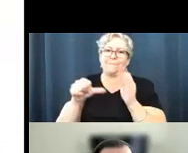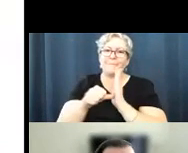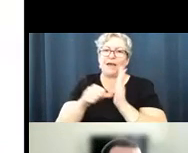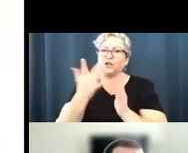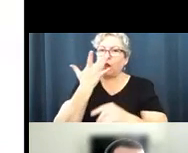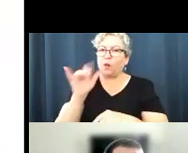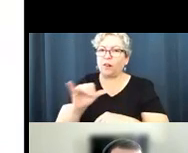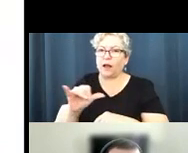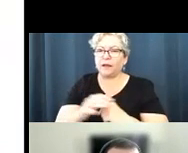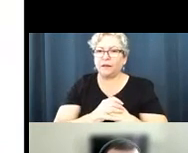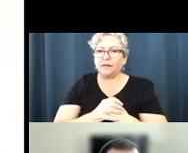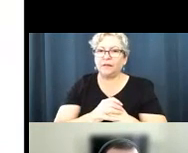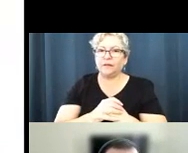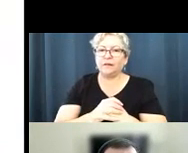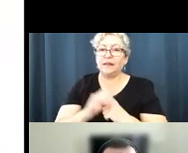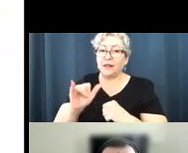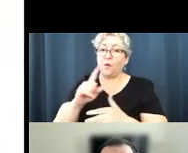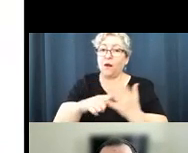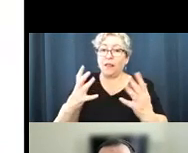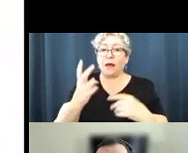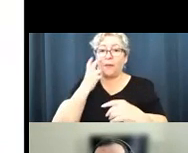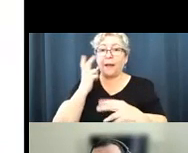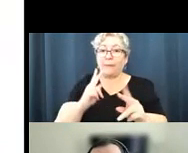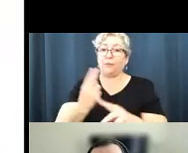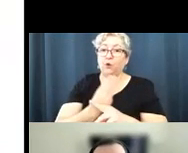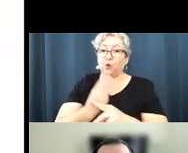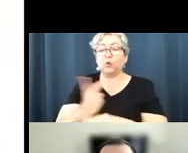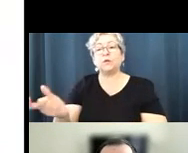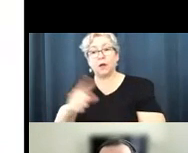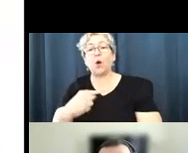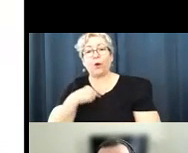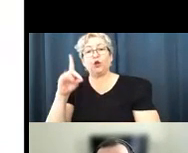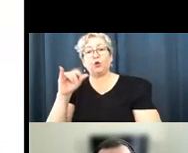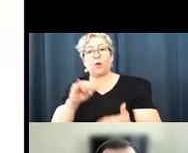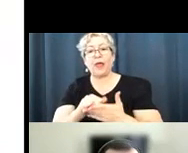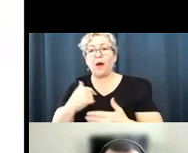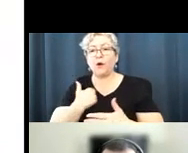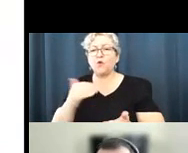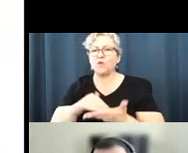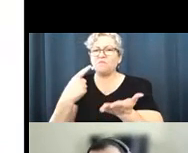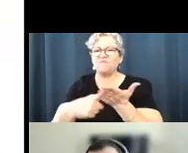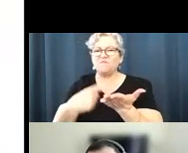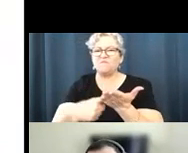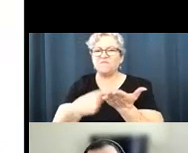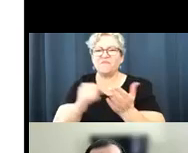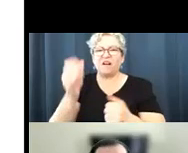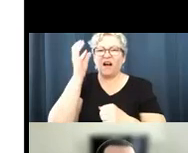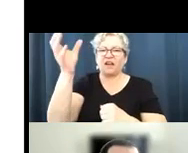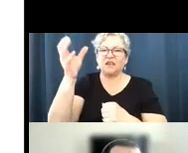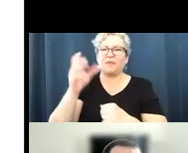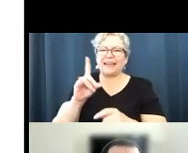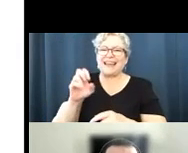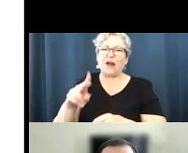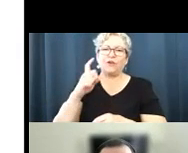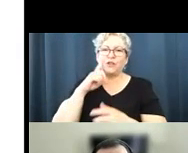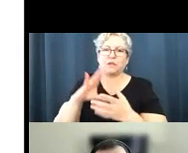puedo entonces entender la estructura de la página, y es importante para nosotros, o si no, saber si es un video. Y entonces, esto lo vamos a volver a